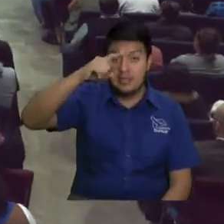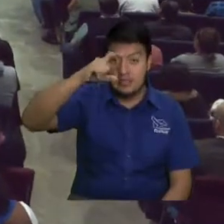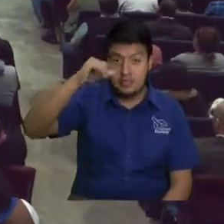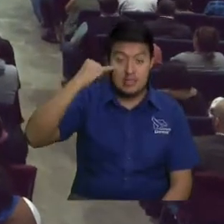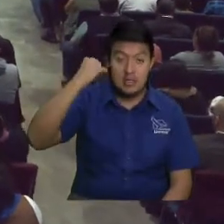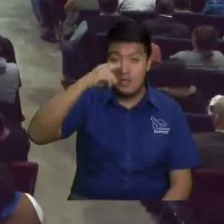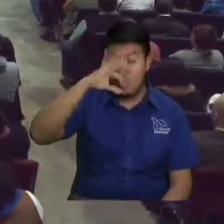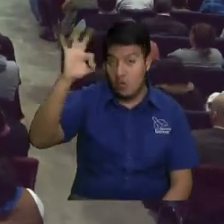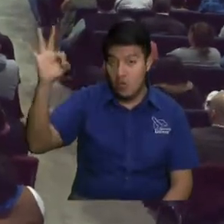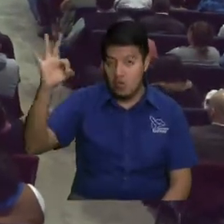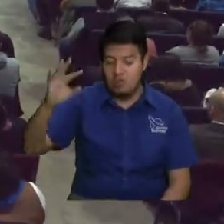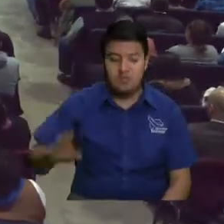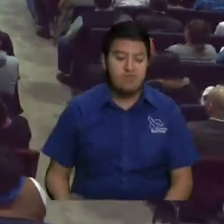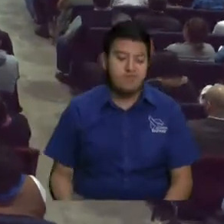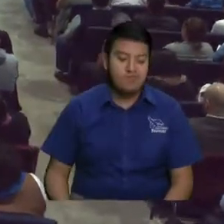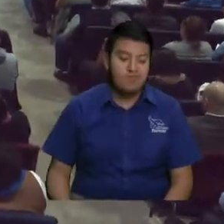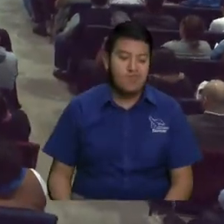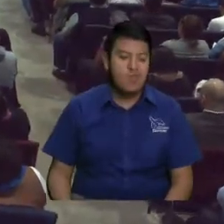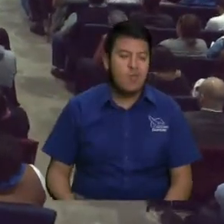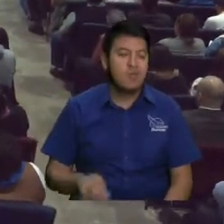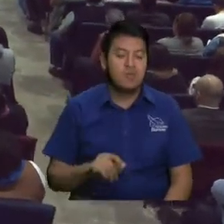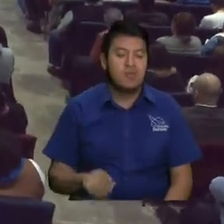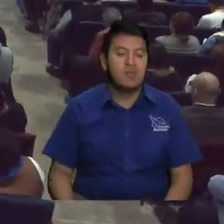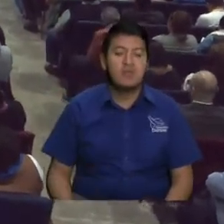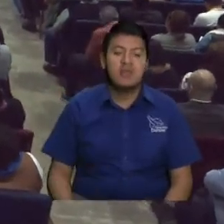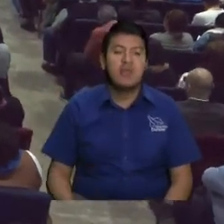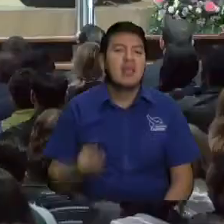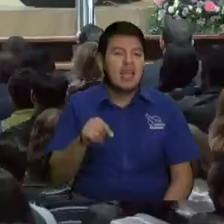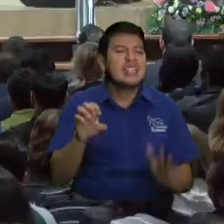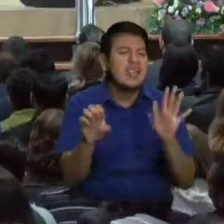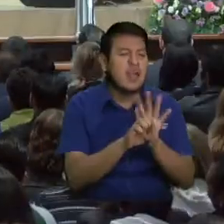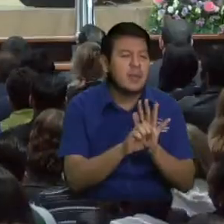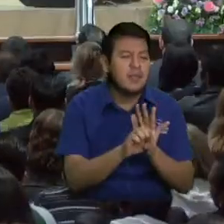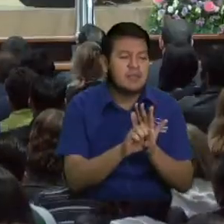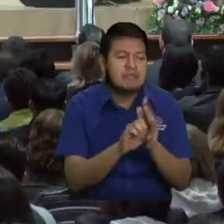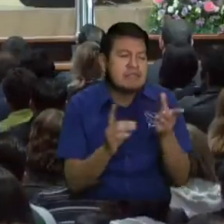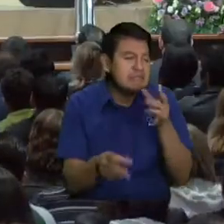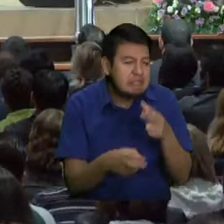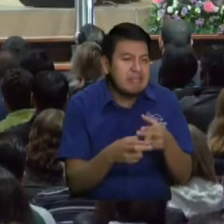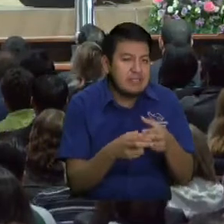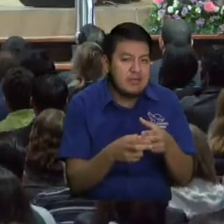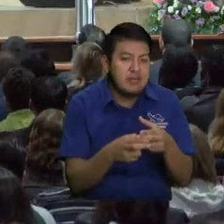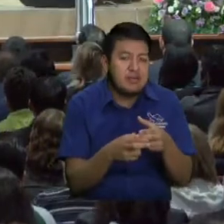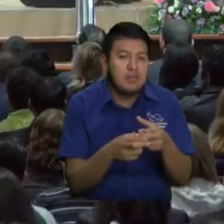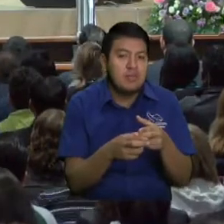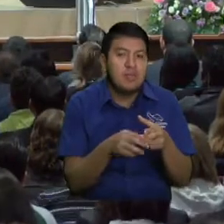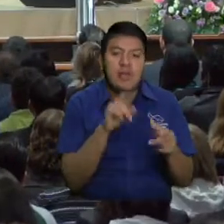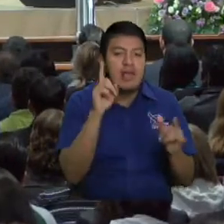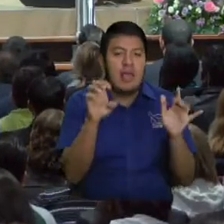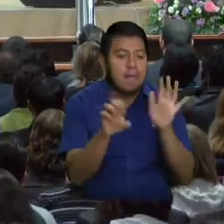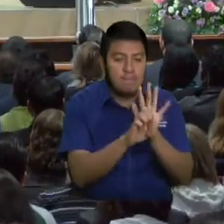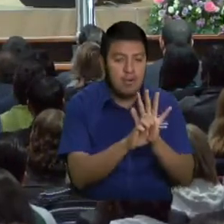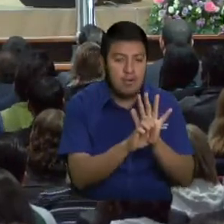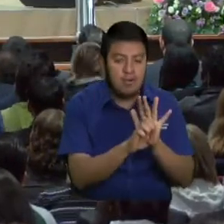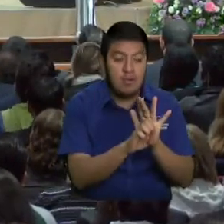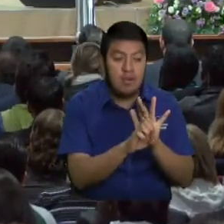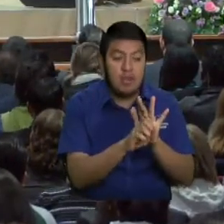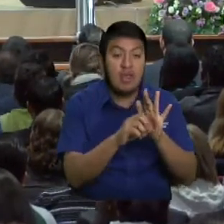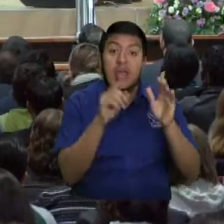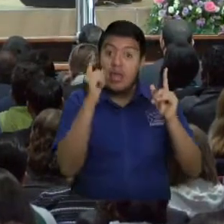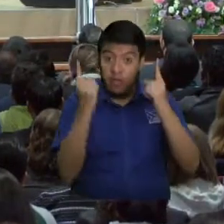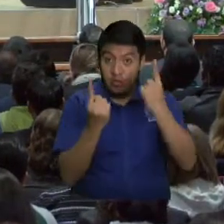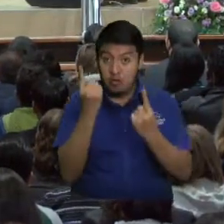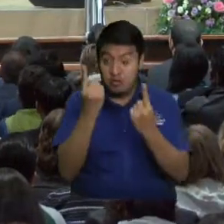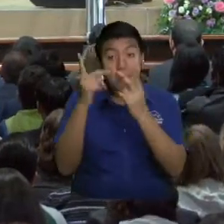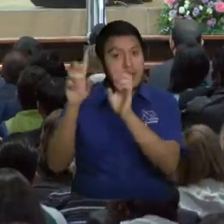explícito, se sobreentiende que lo hubo, ¿verdad? Va, perdón el ejemplo tan carnal que le acabo